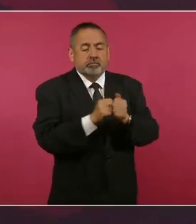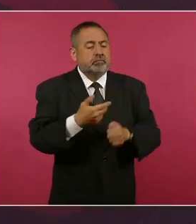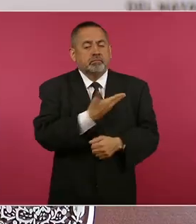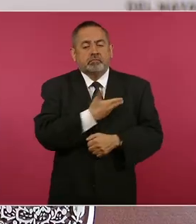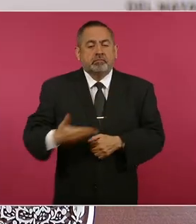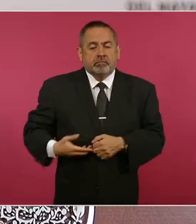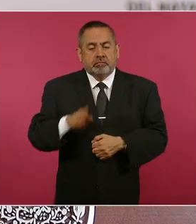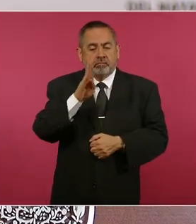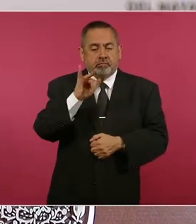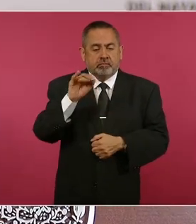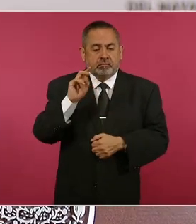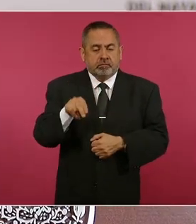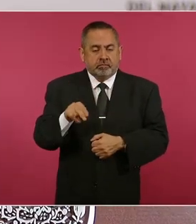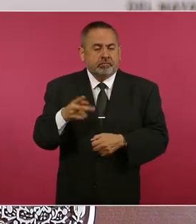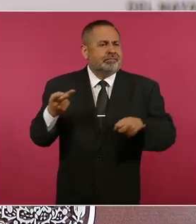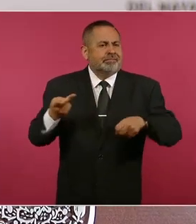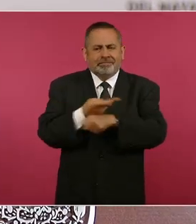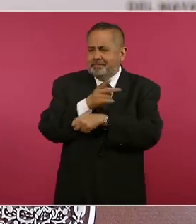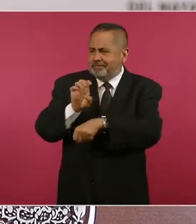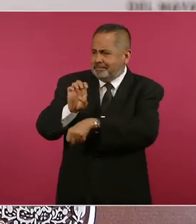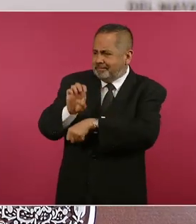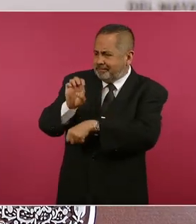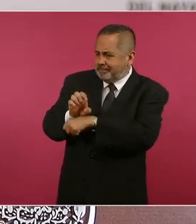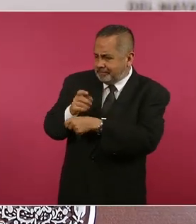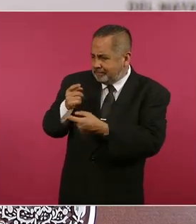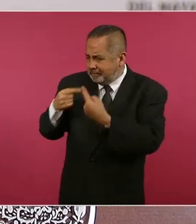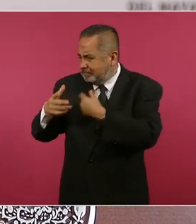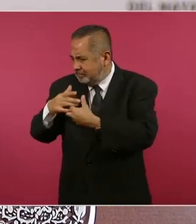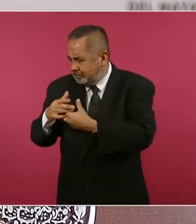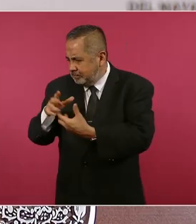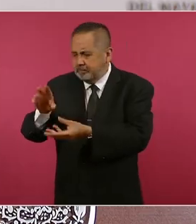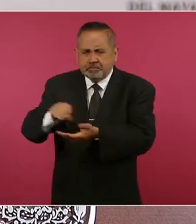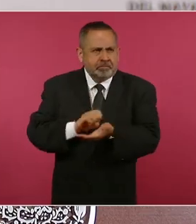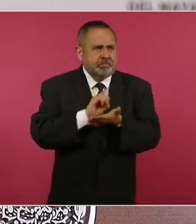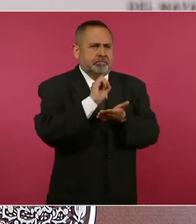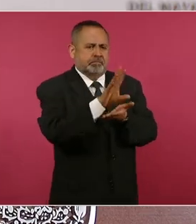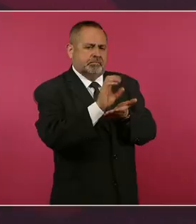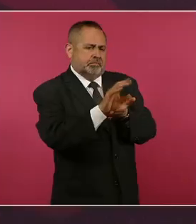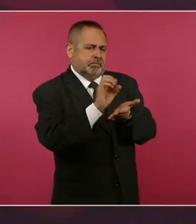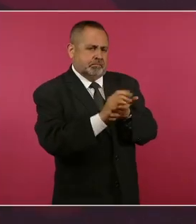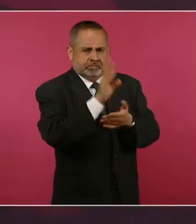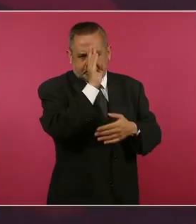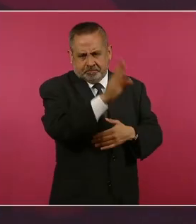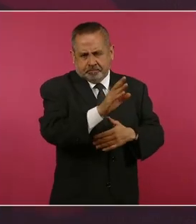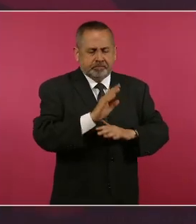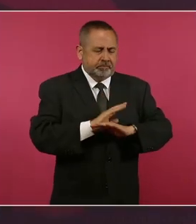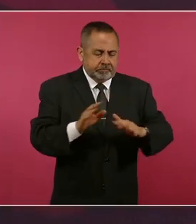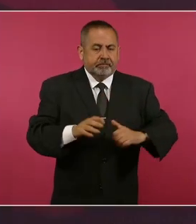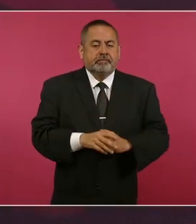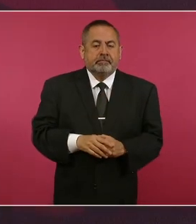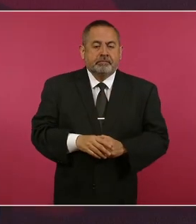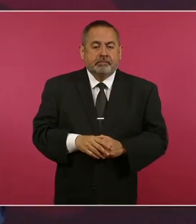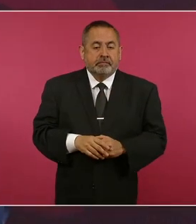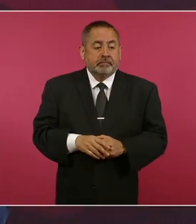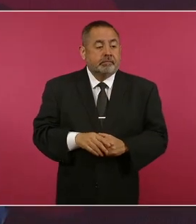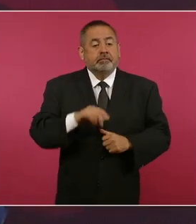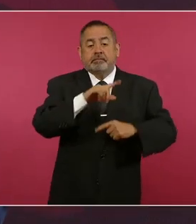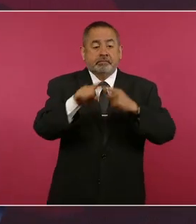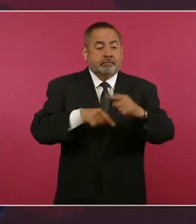que pasó, lo que sucedió. Y ya había el Departamento de